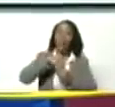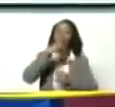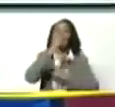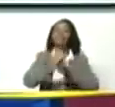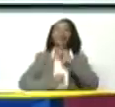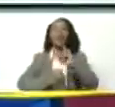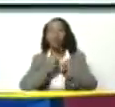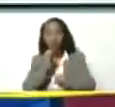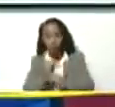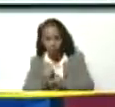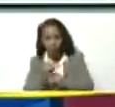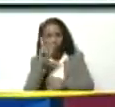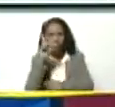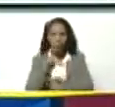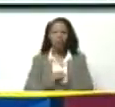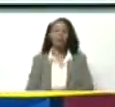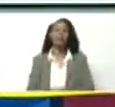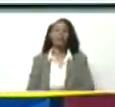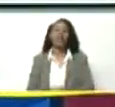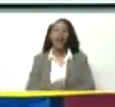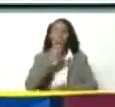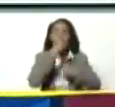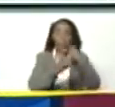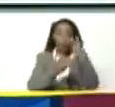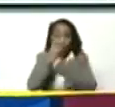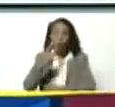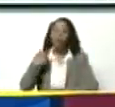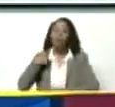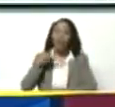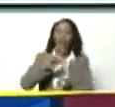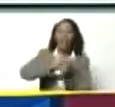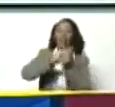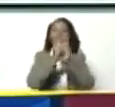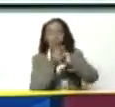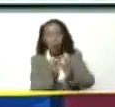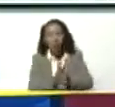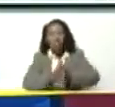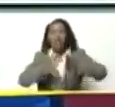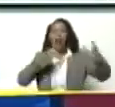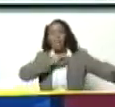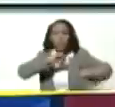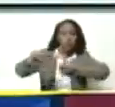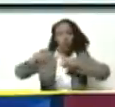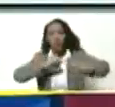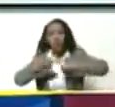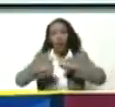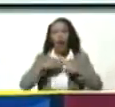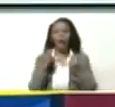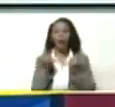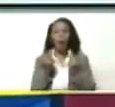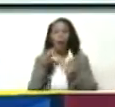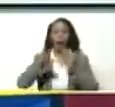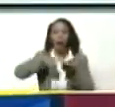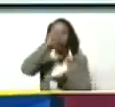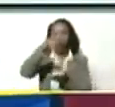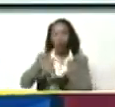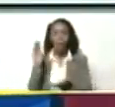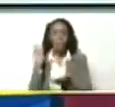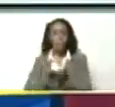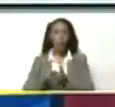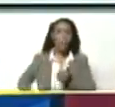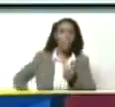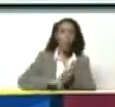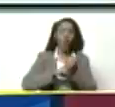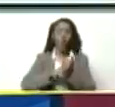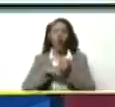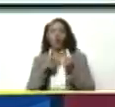proyección internacional. El turismo se tiene que convertir en un gran motor de la economía nacional, aportando riqueza